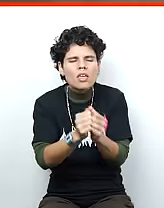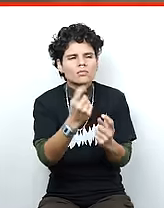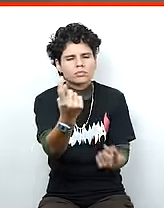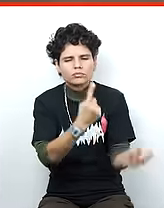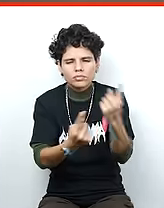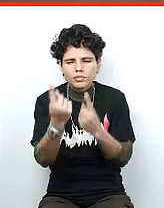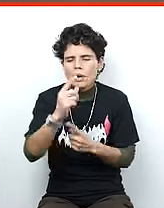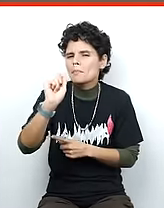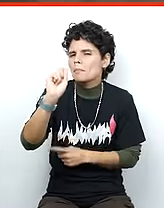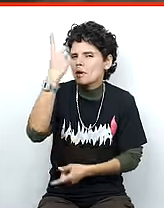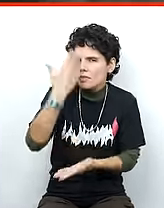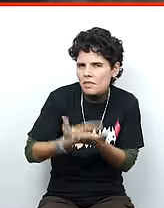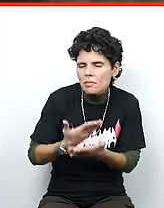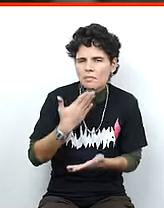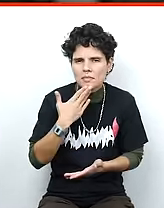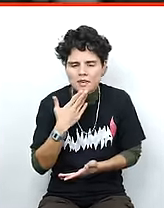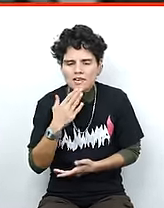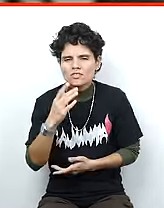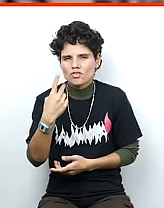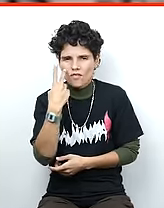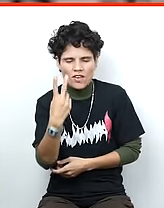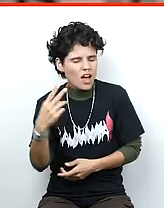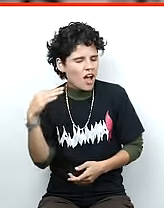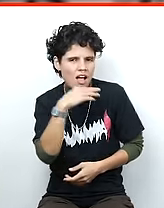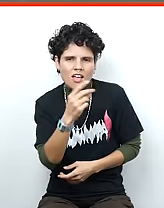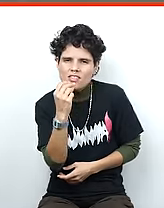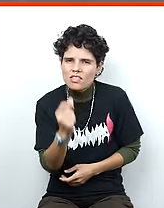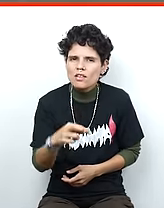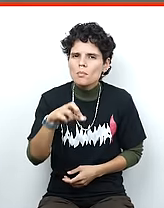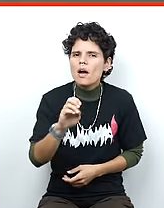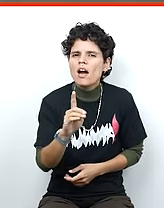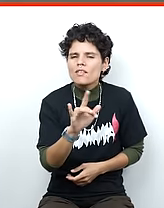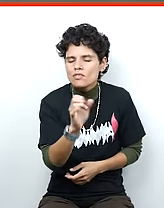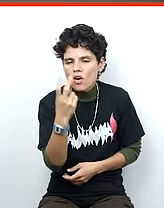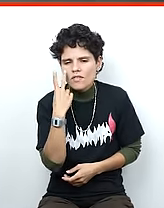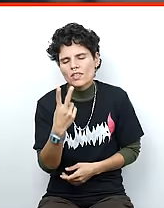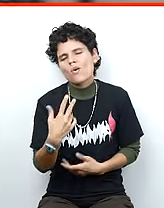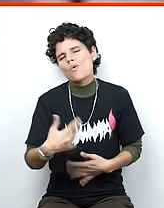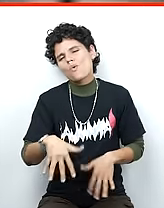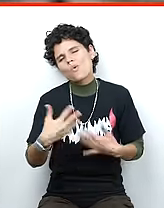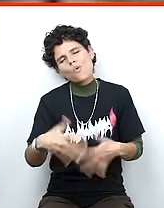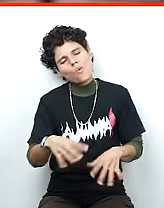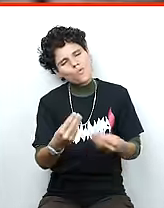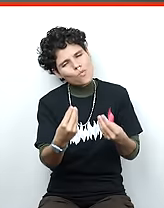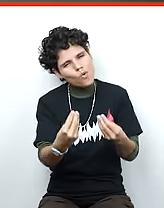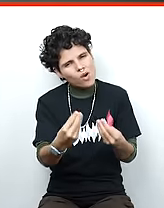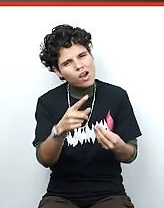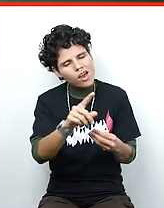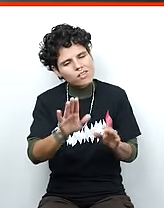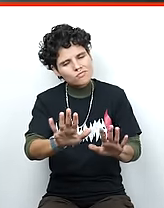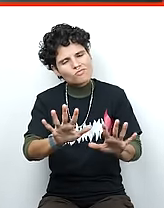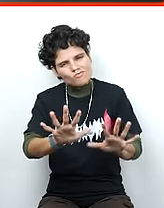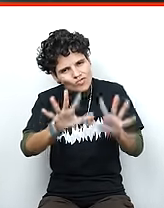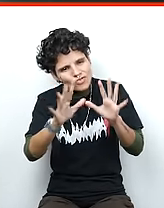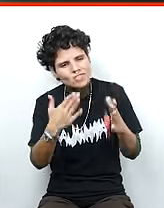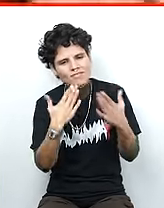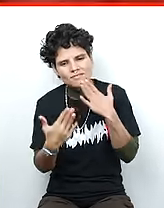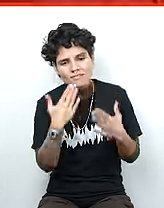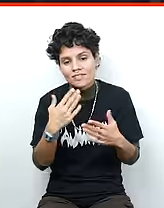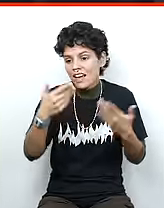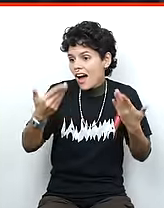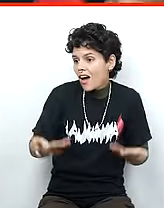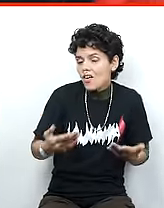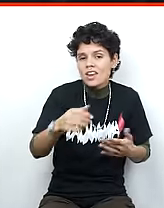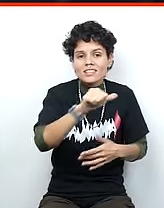primer capítulo yo lo vi al tiro, el del Pablo. ¿Al tiro? Sí, yo. Y ahí ya dije, ya, ese programa va para arriba. Está bueno. Este es nuestro capítulo